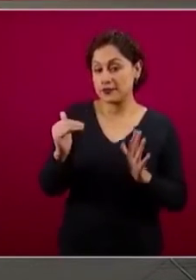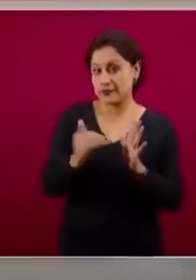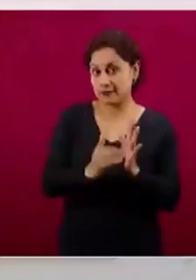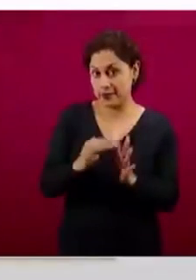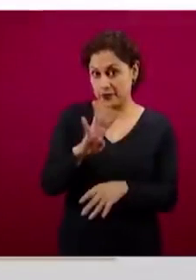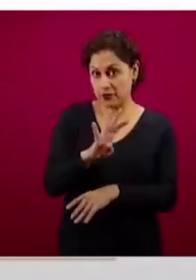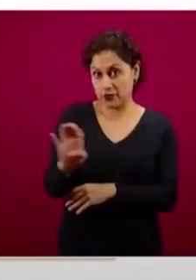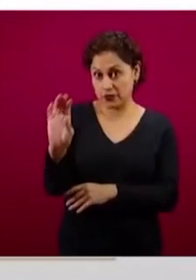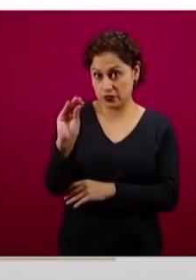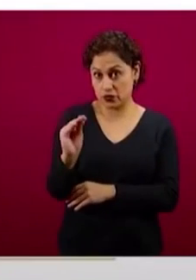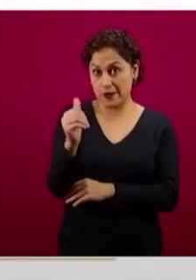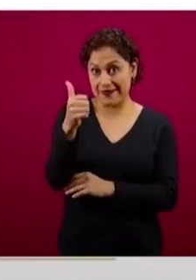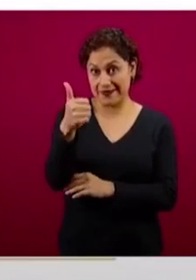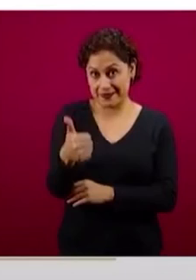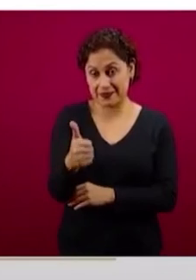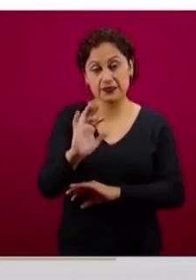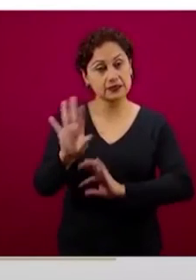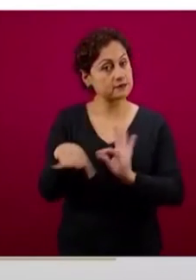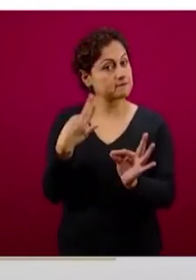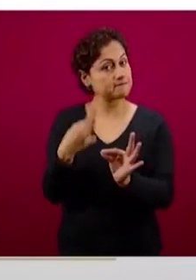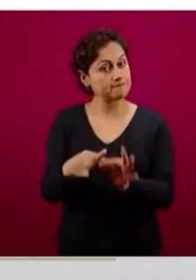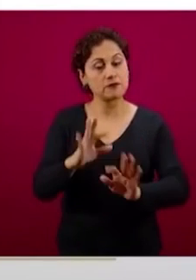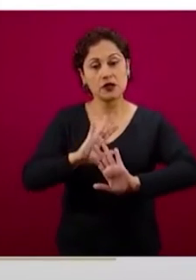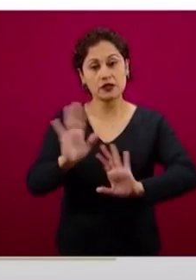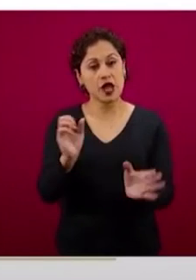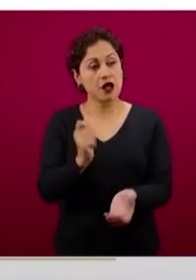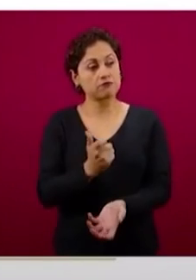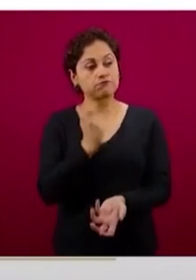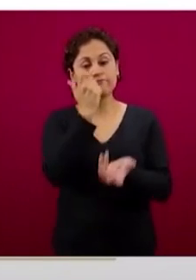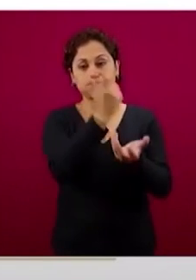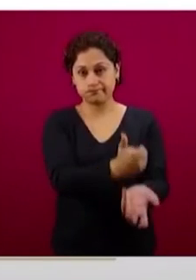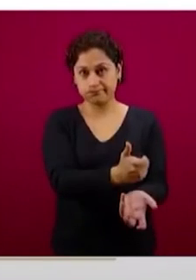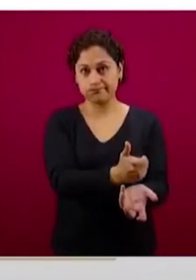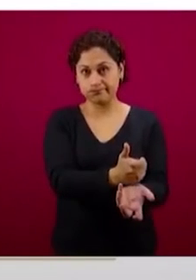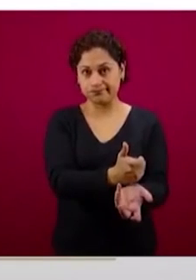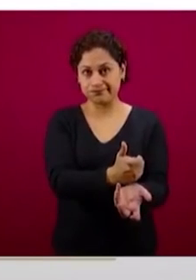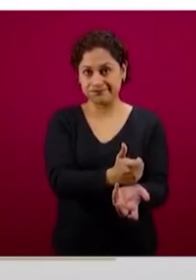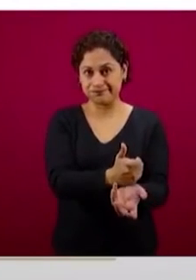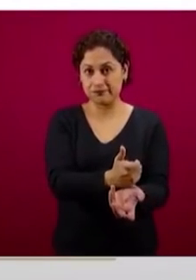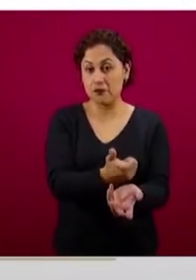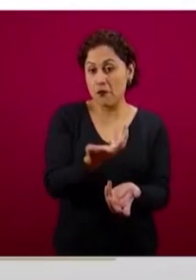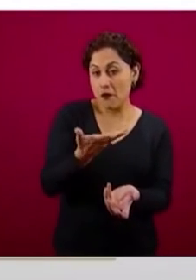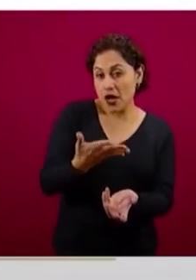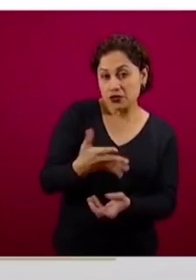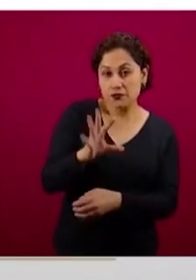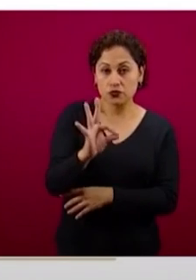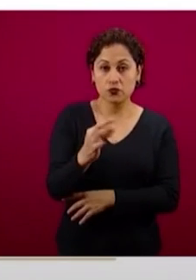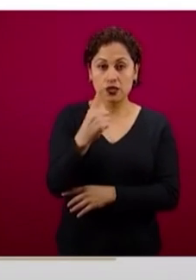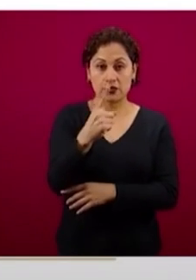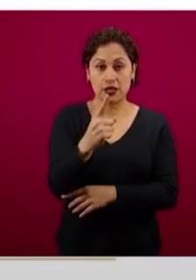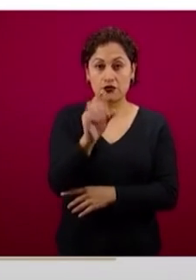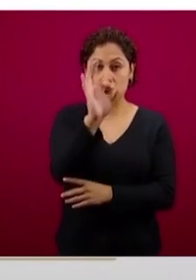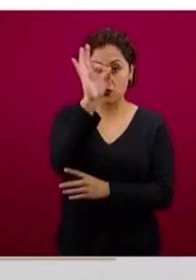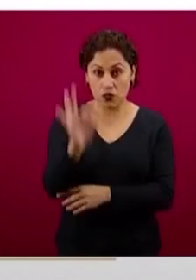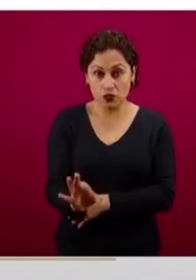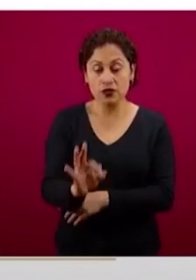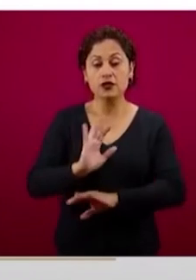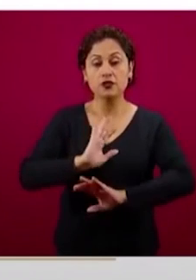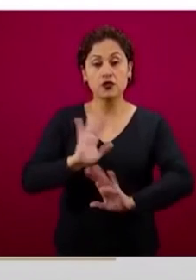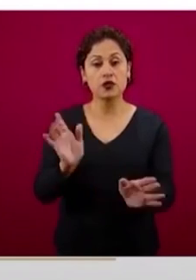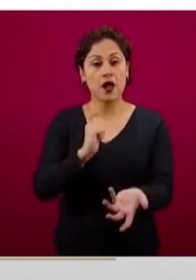496 es decir de todos los que se han registrado el 41% ya tuvo su depósito en su